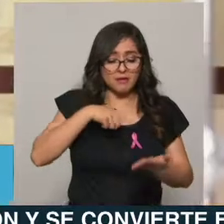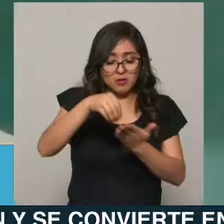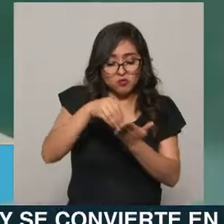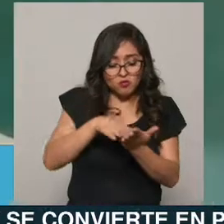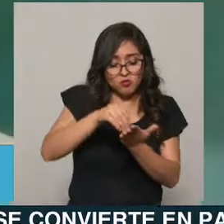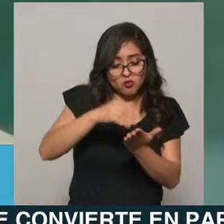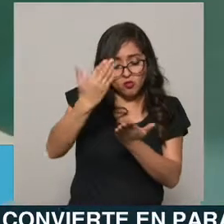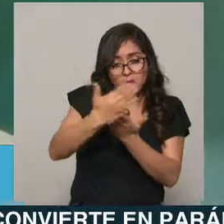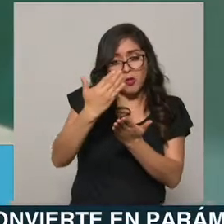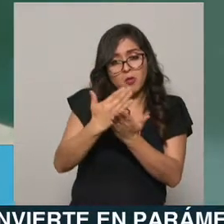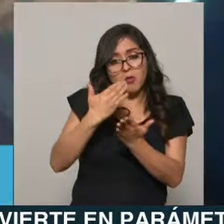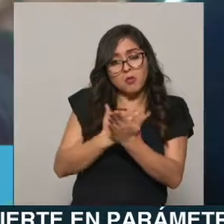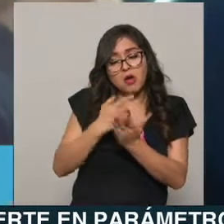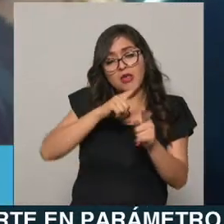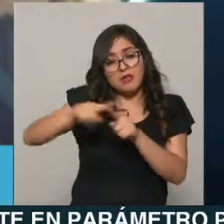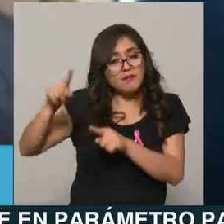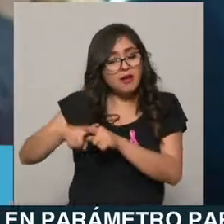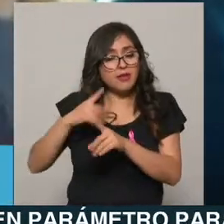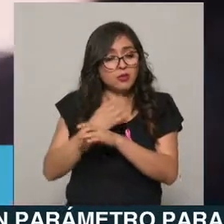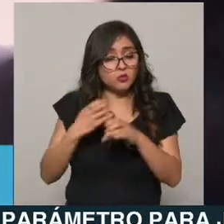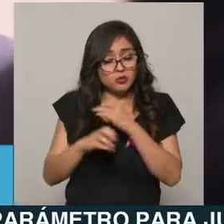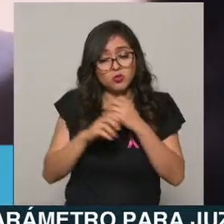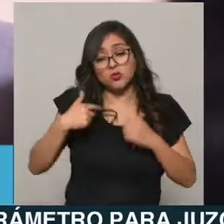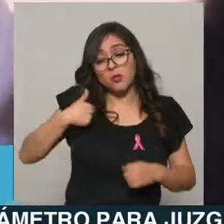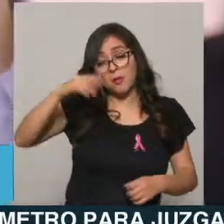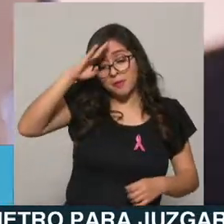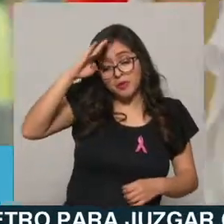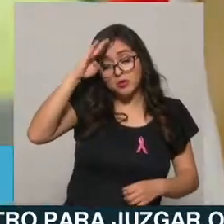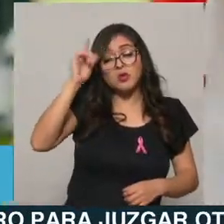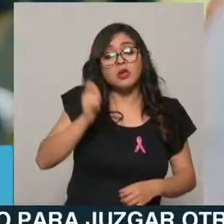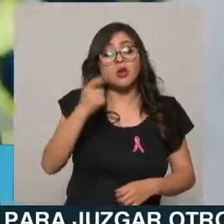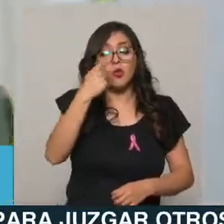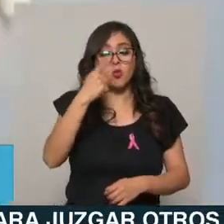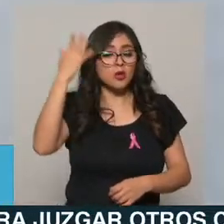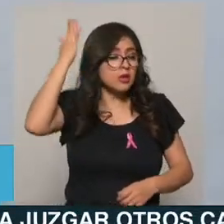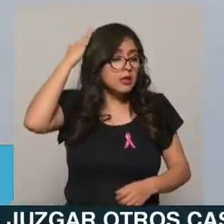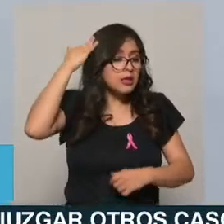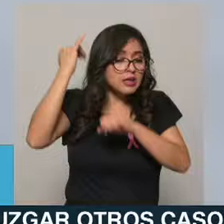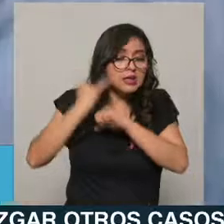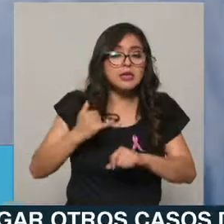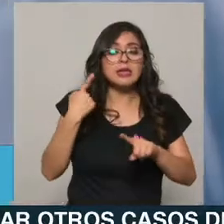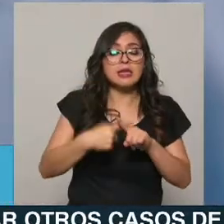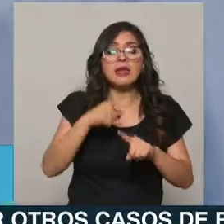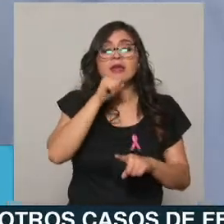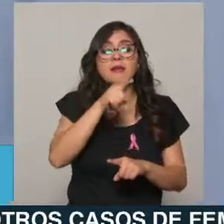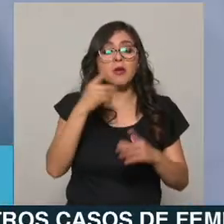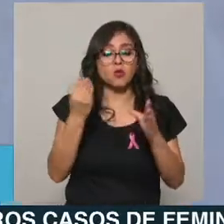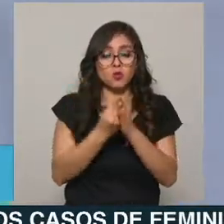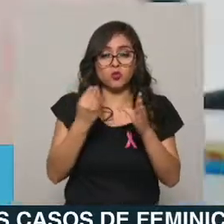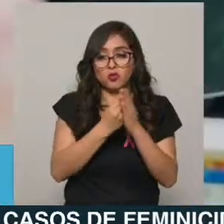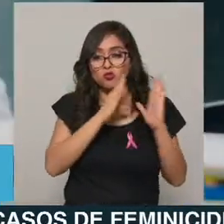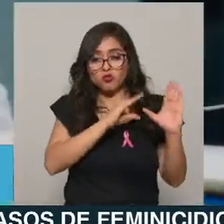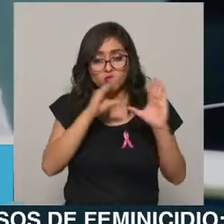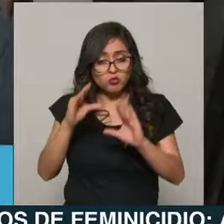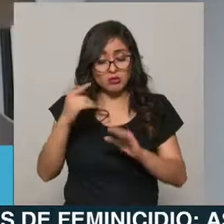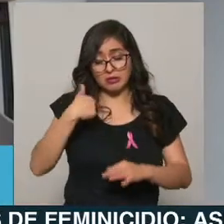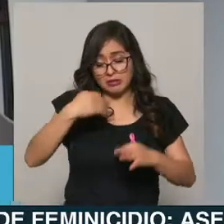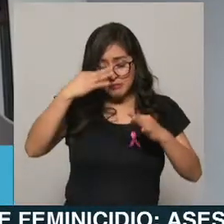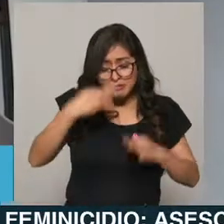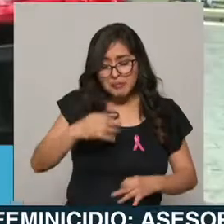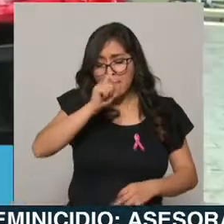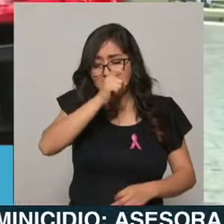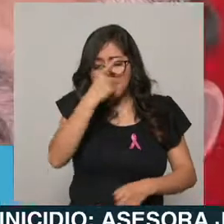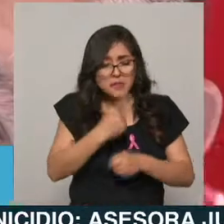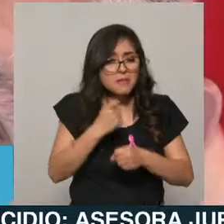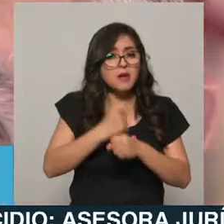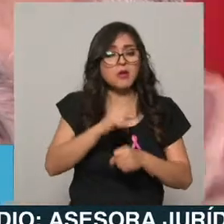cosas. Entonces, yo sí recomendaría un tema de liderazgo y un tema de capacitación, pero primero recomendaría 100% quitarnos